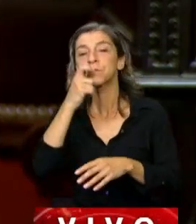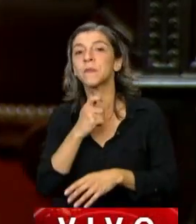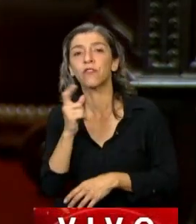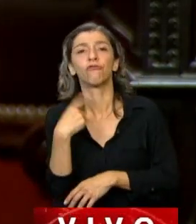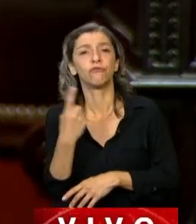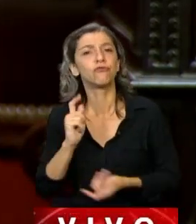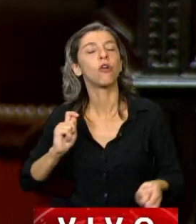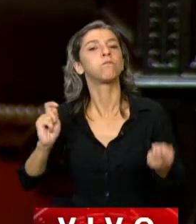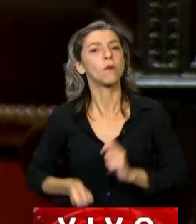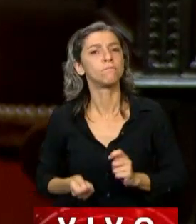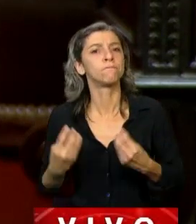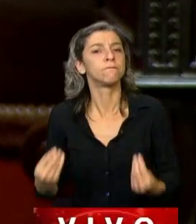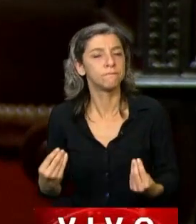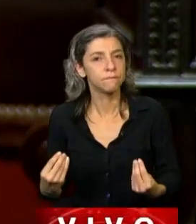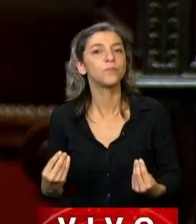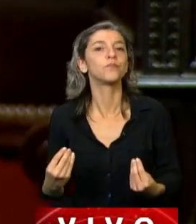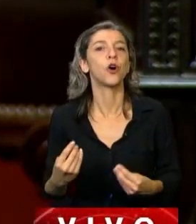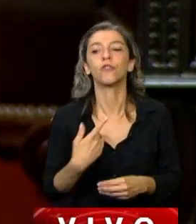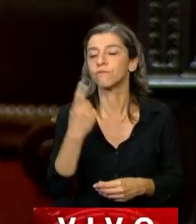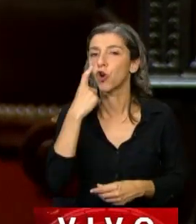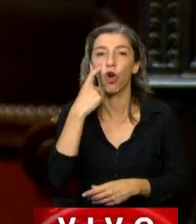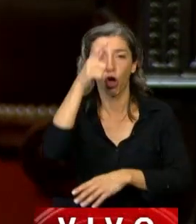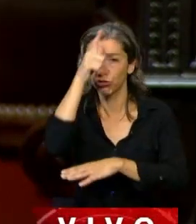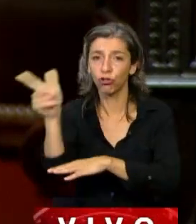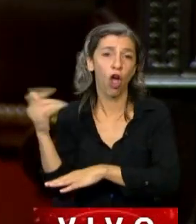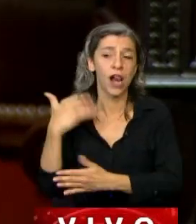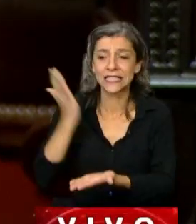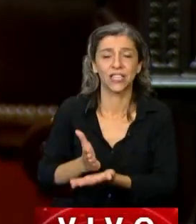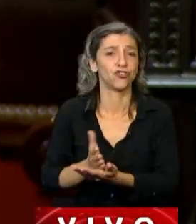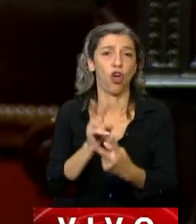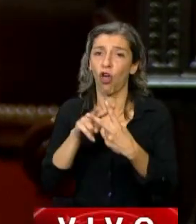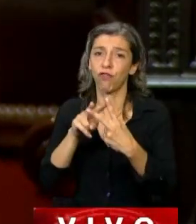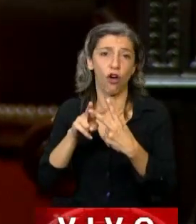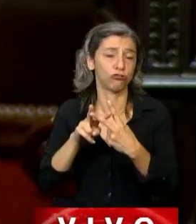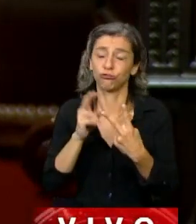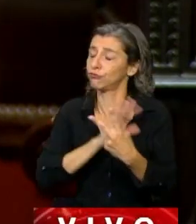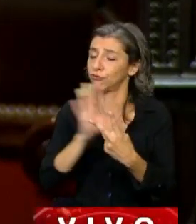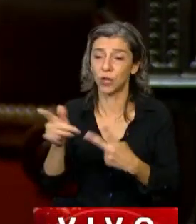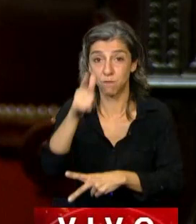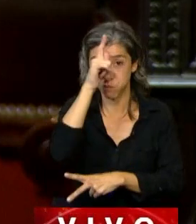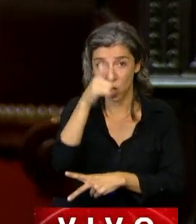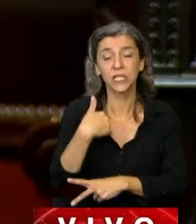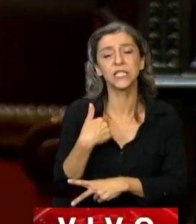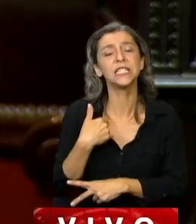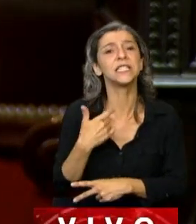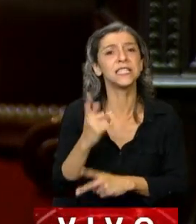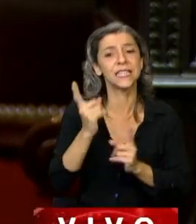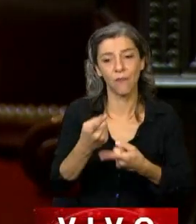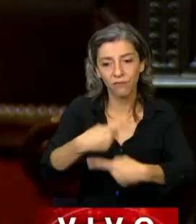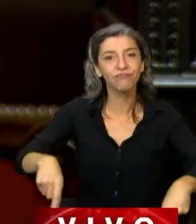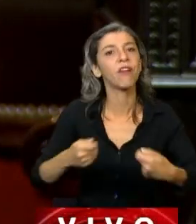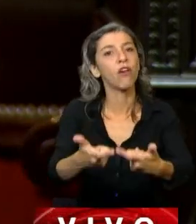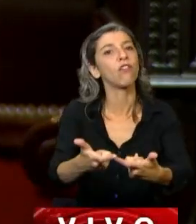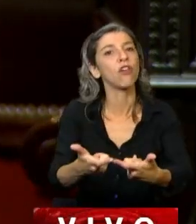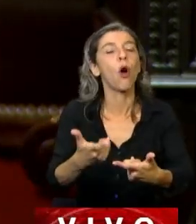salto estuvo dado por el incremento del control y de la sanción. Se dotó al personal policial de los recursos para que pueda hacer